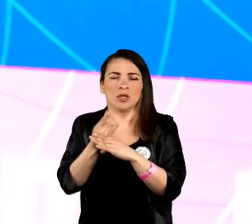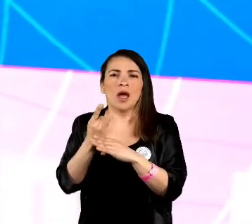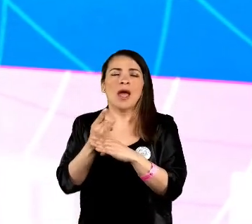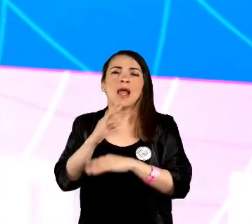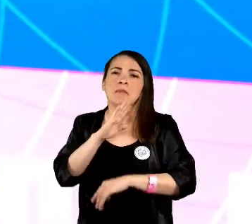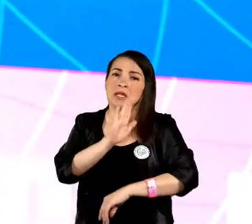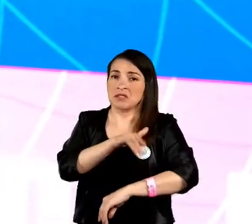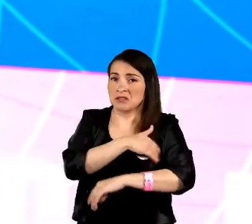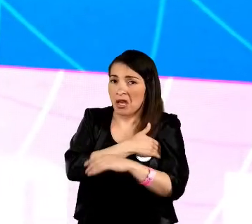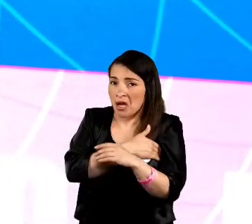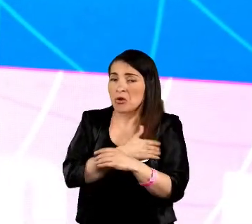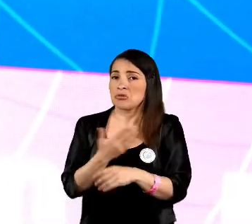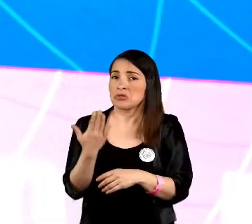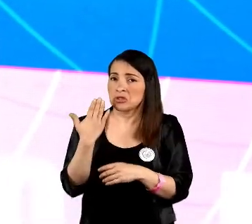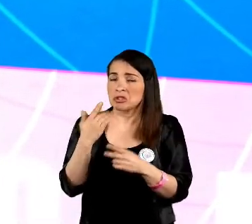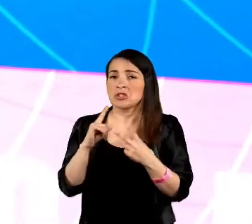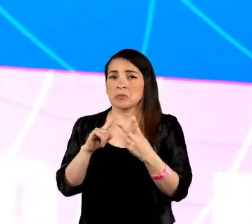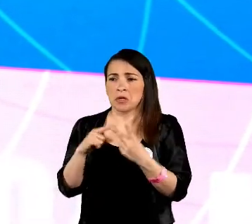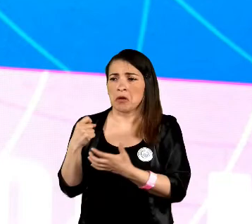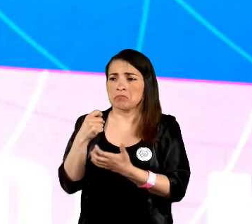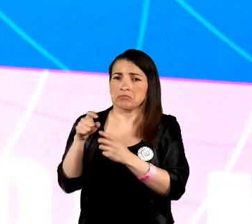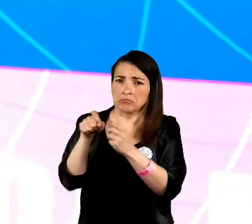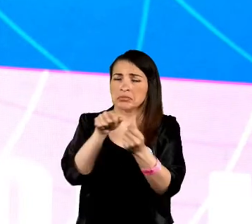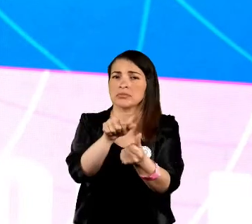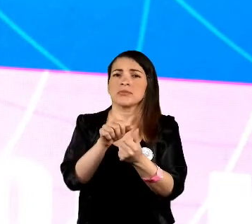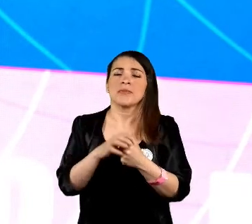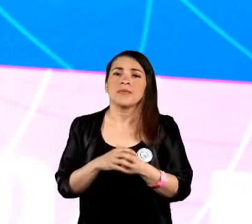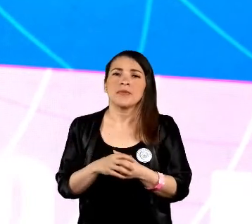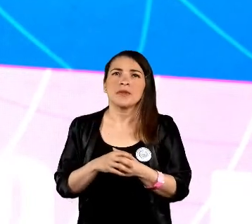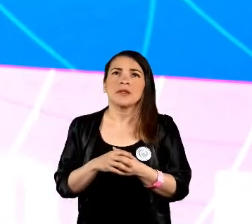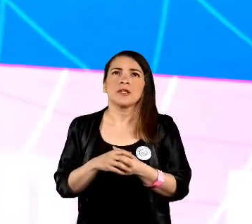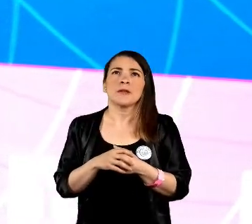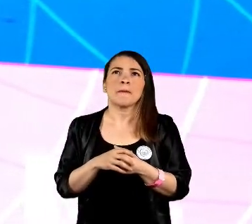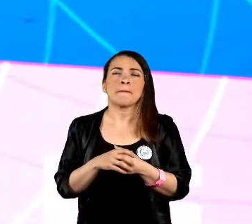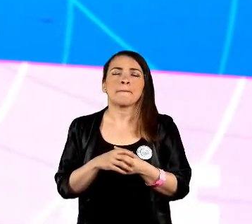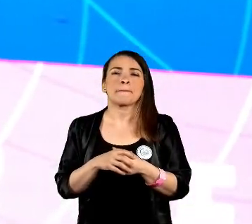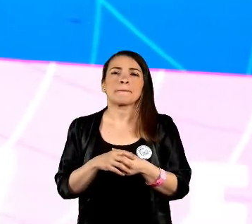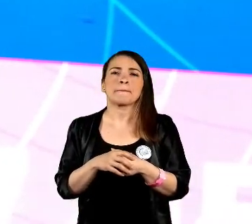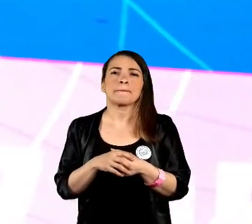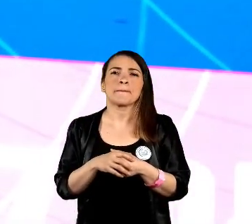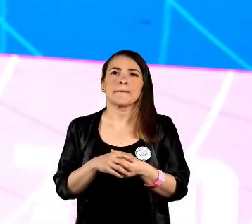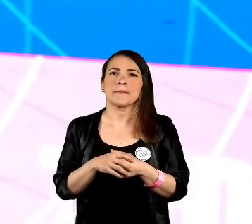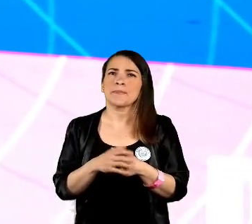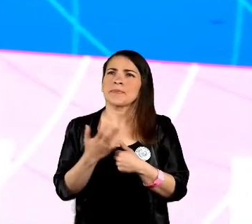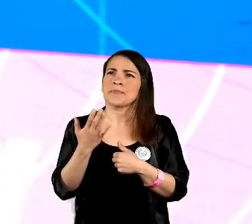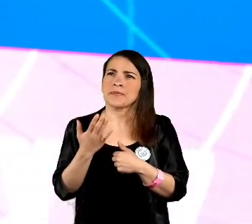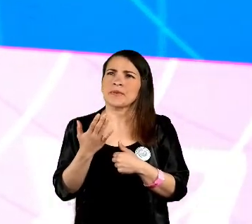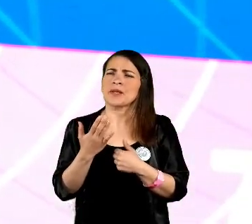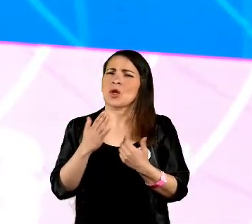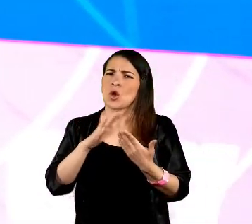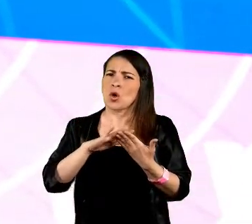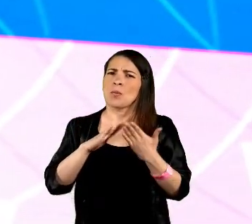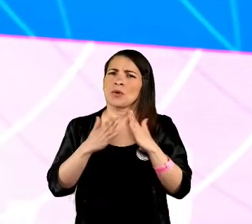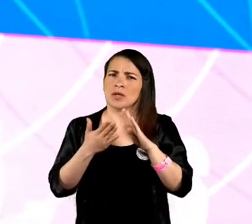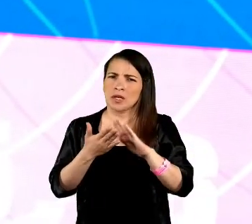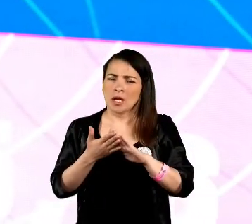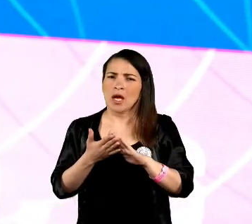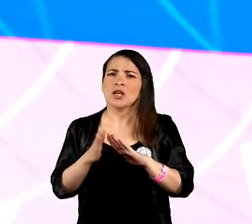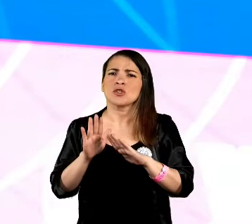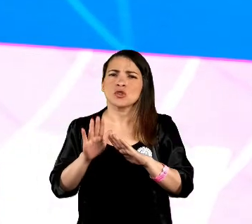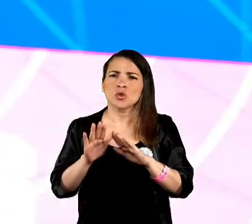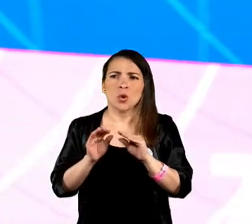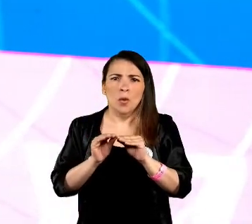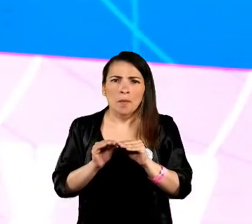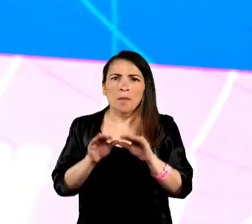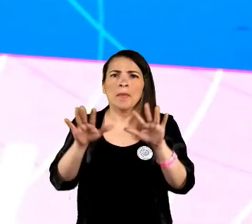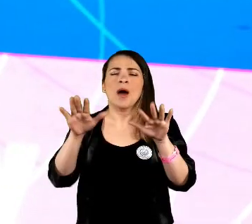que puedan financiar etcétera ahora plataforma se está generando una comunidad también de publisher que publican